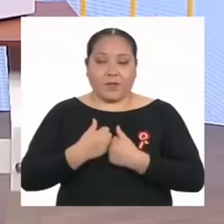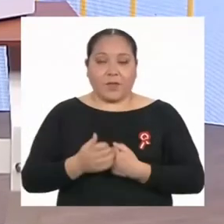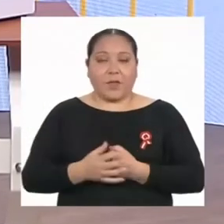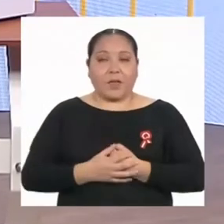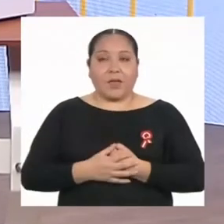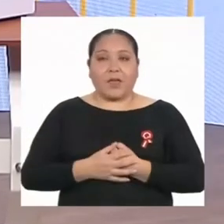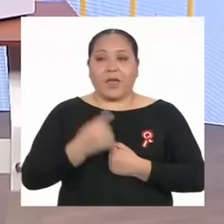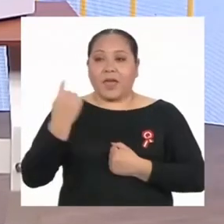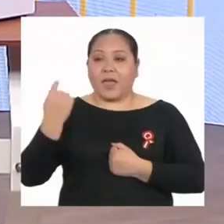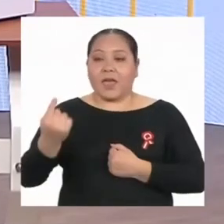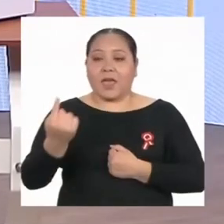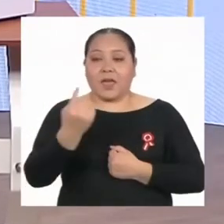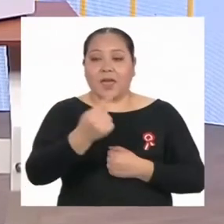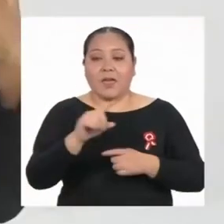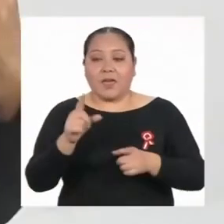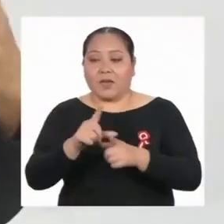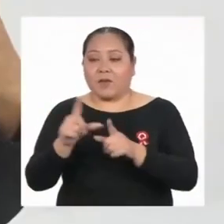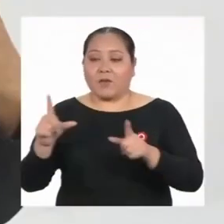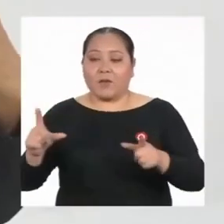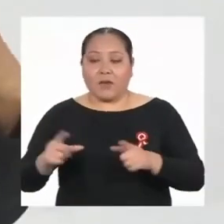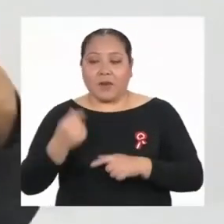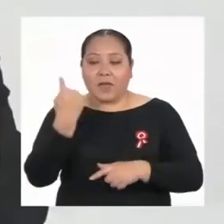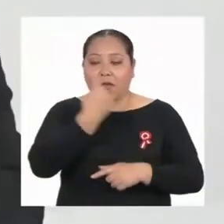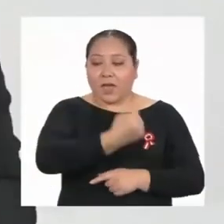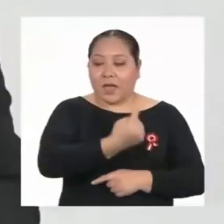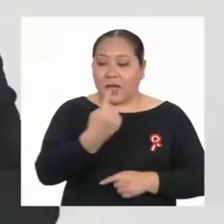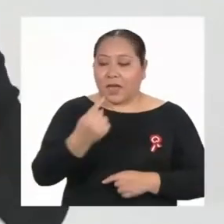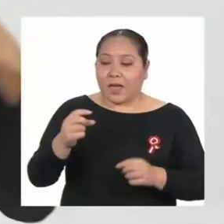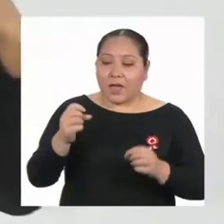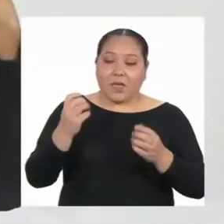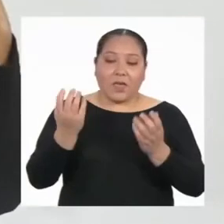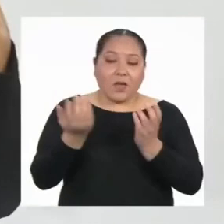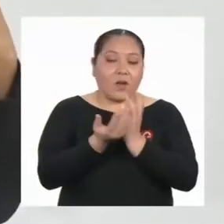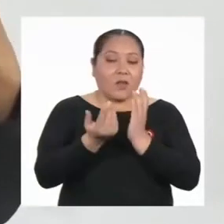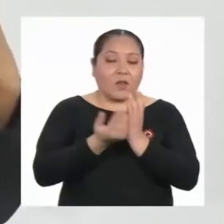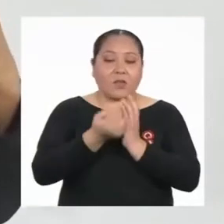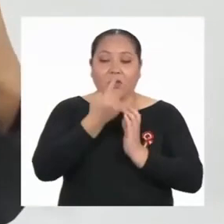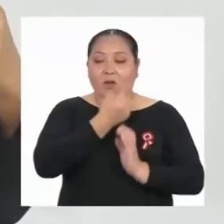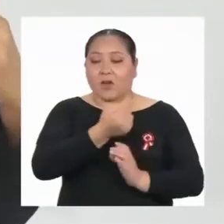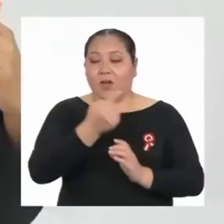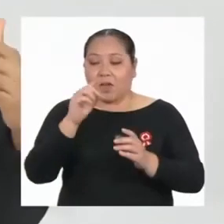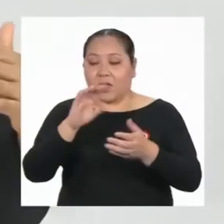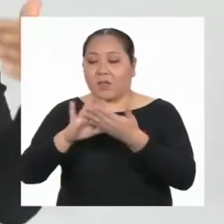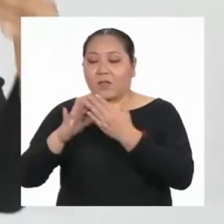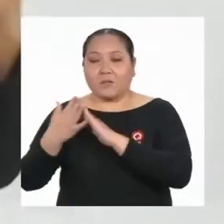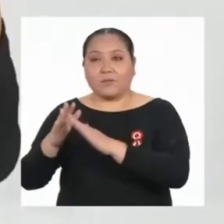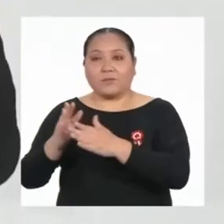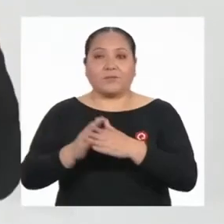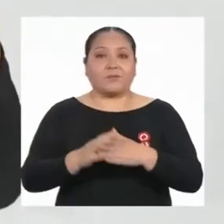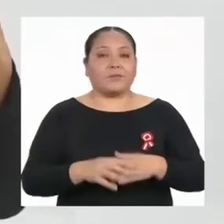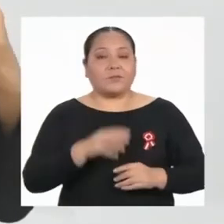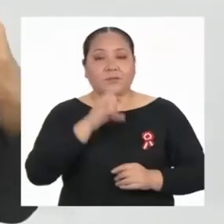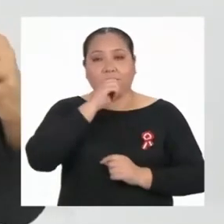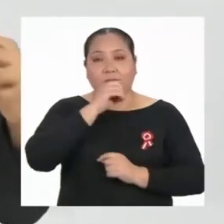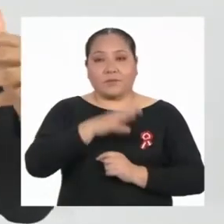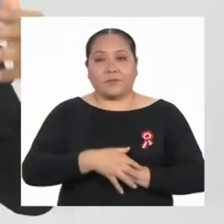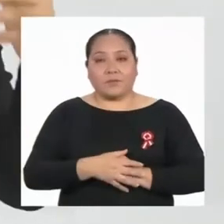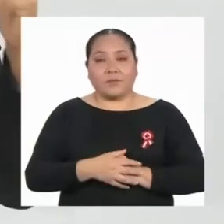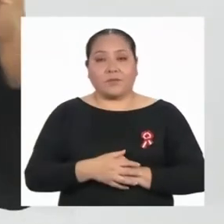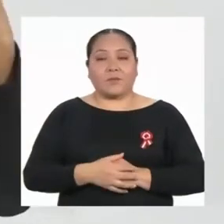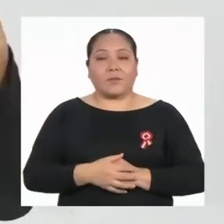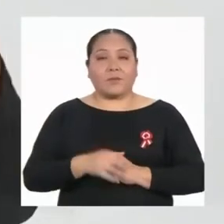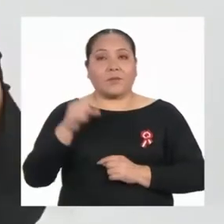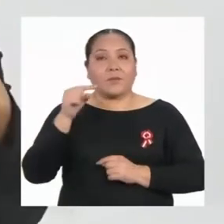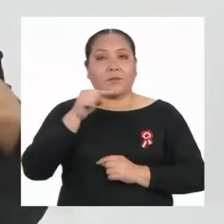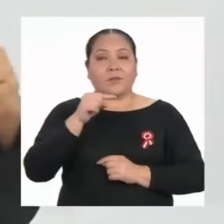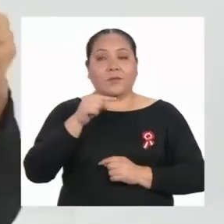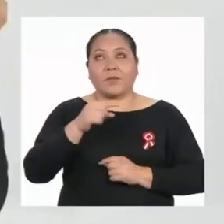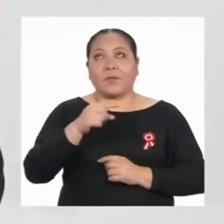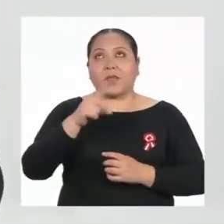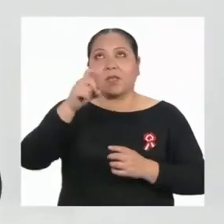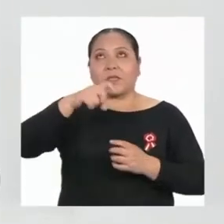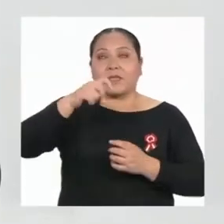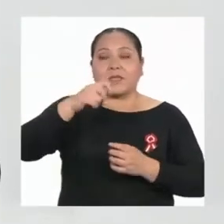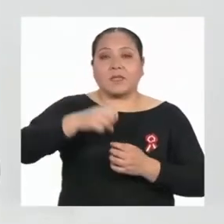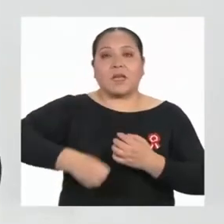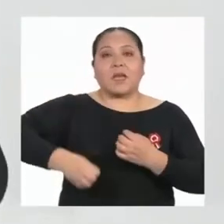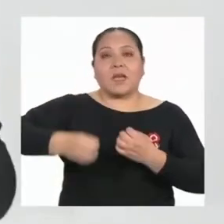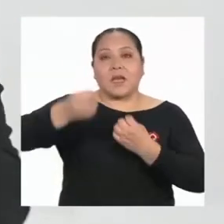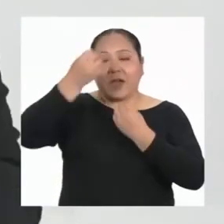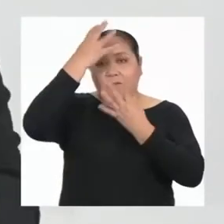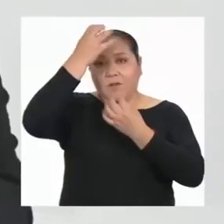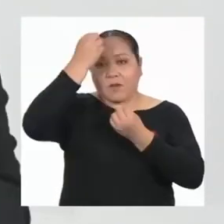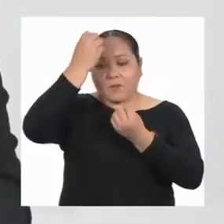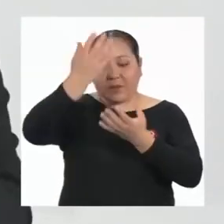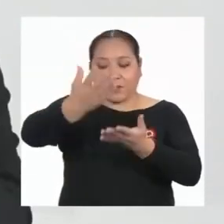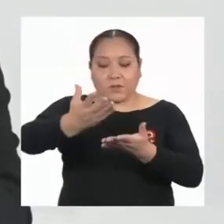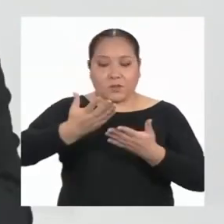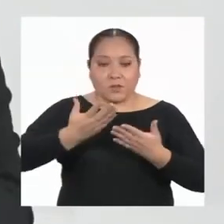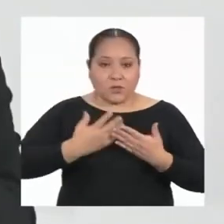cada barrio, en cada escuela. Correcto. Para sugerir dichas soluciones es necesario que nos informemos respecto